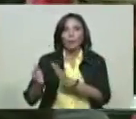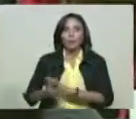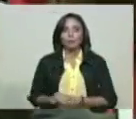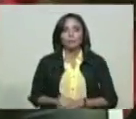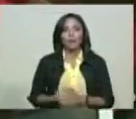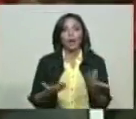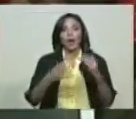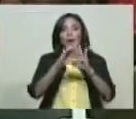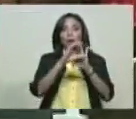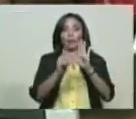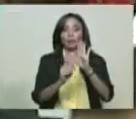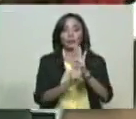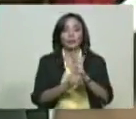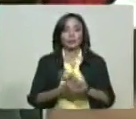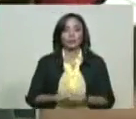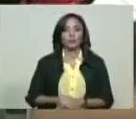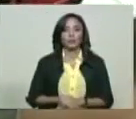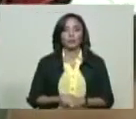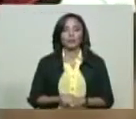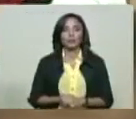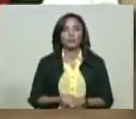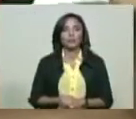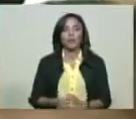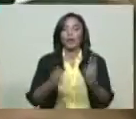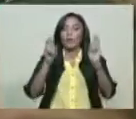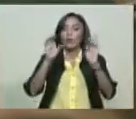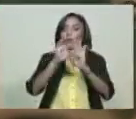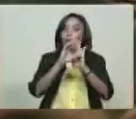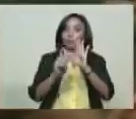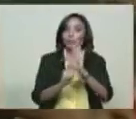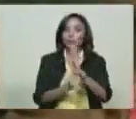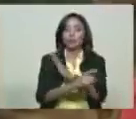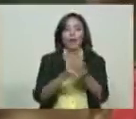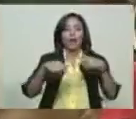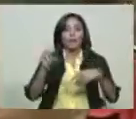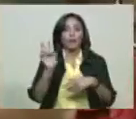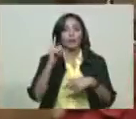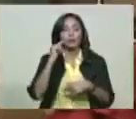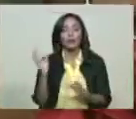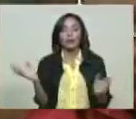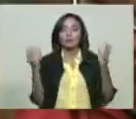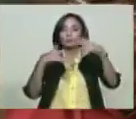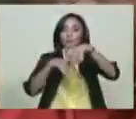constitución es una gran tarea donde toda venezuela tiene que involucrarse